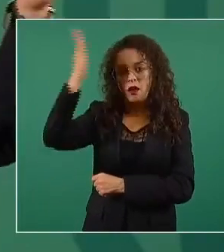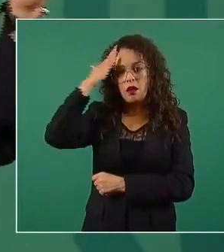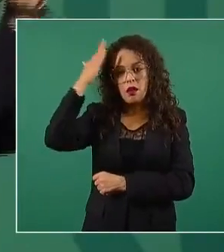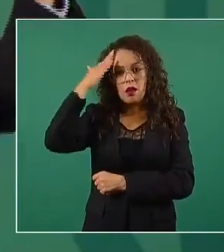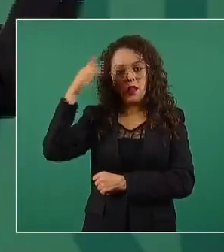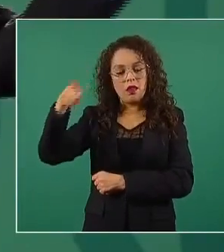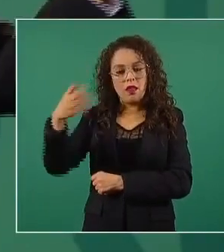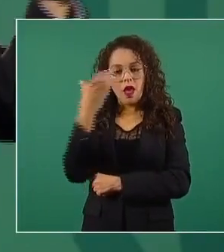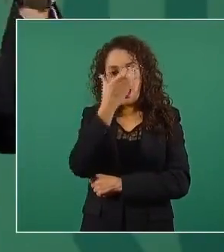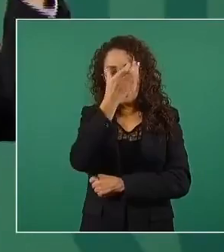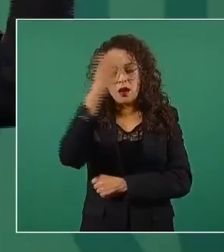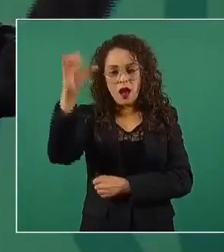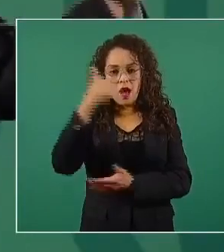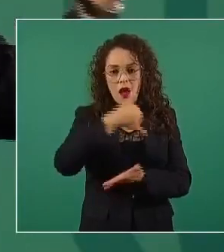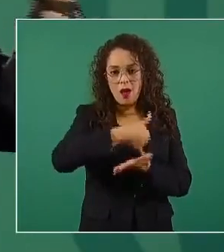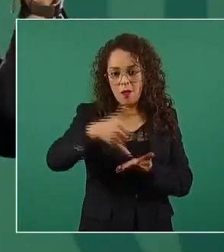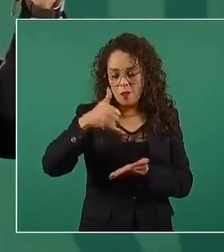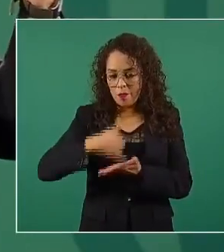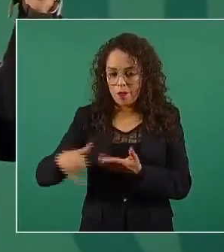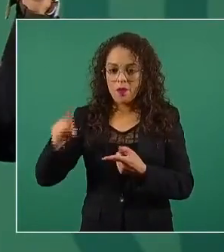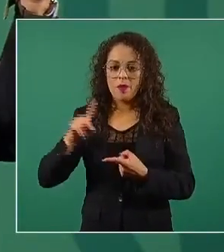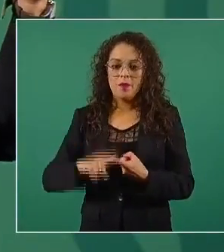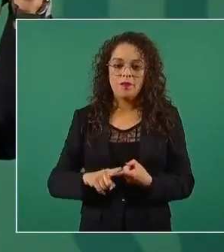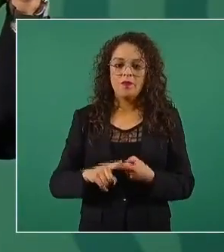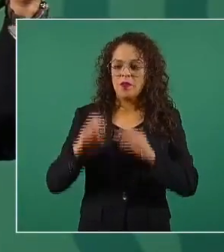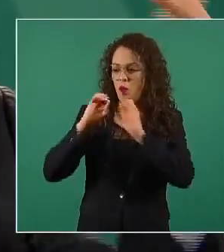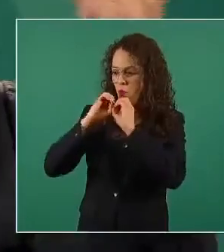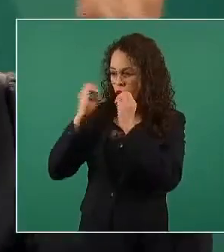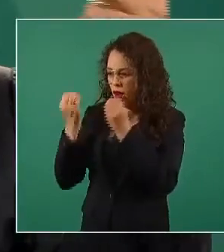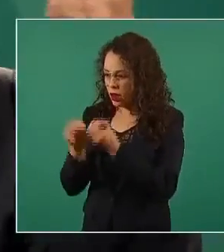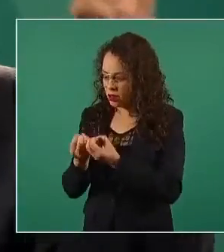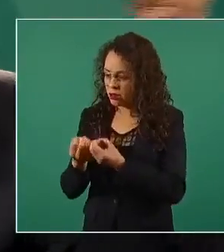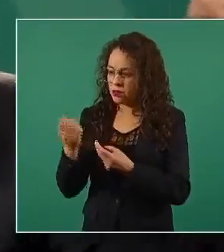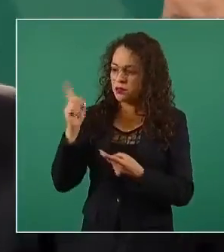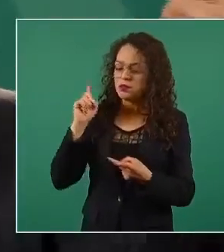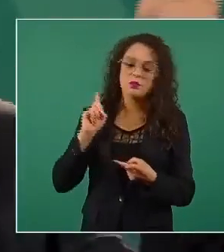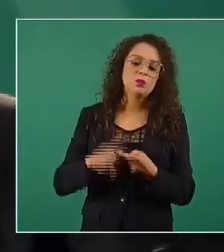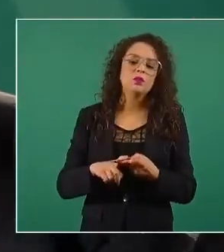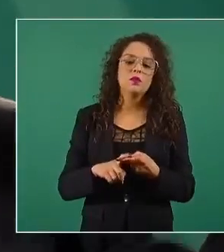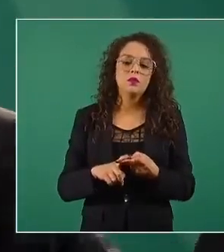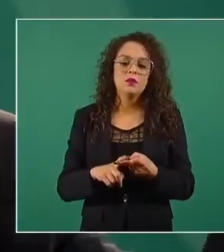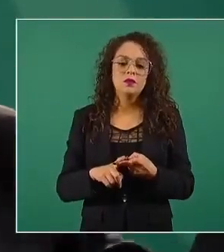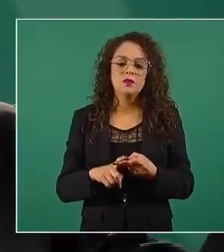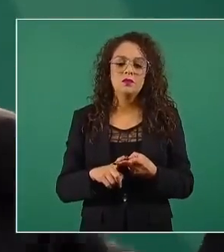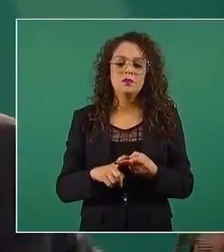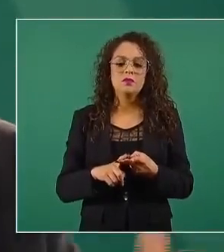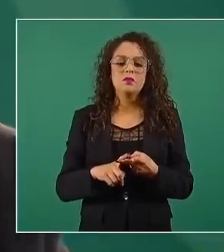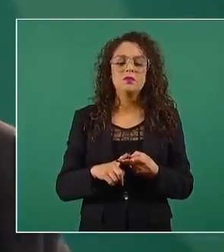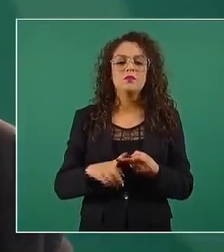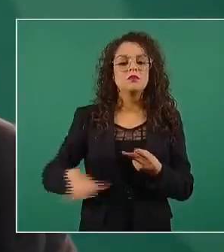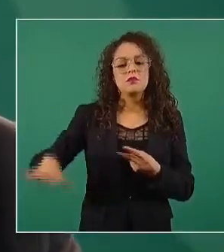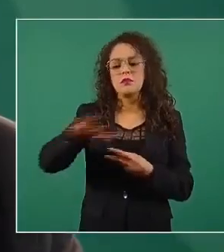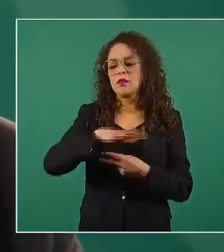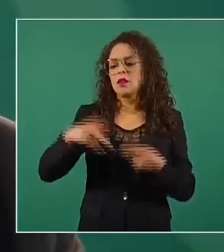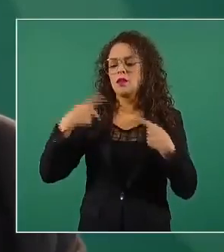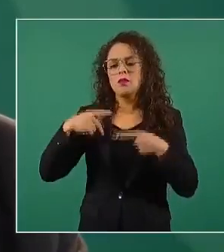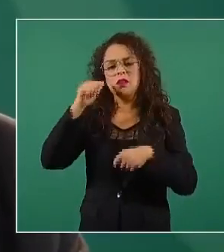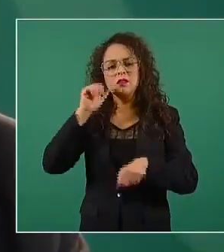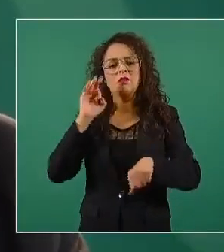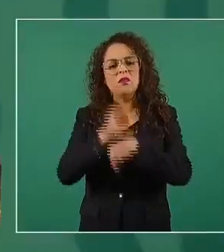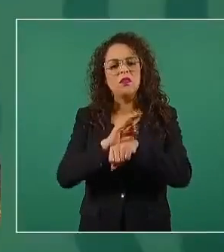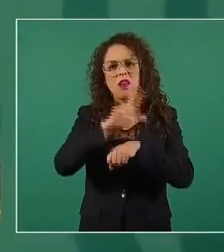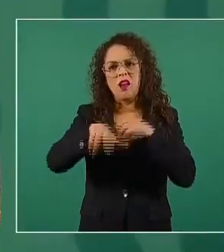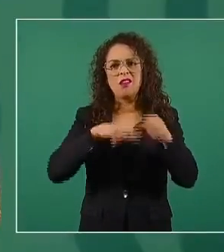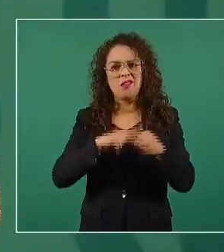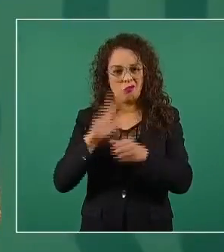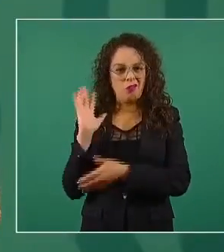campesinos, de organizaciones que existen, de un periódico que tiene mucha importancia en la